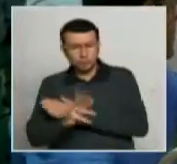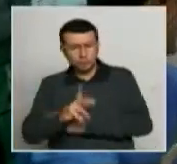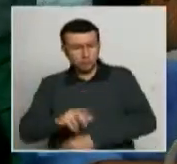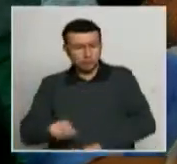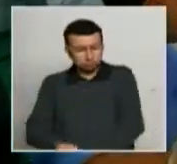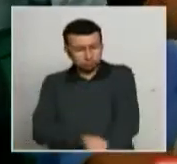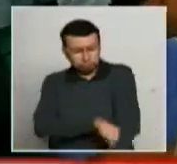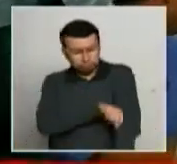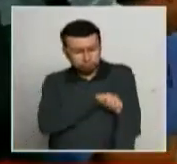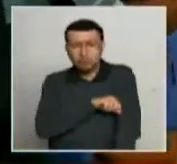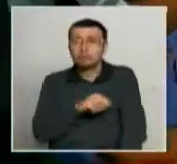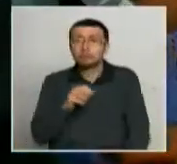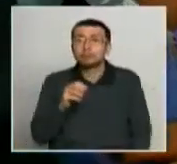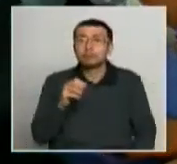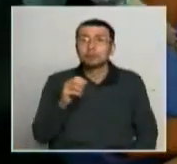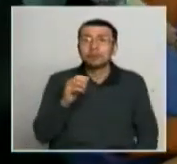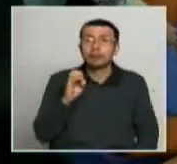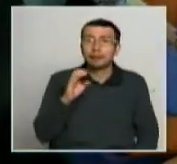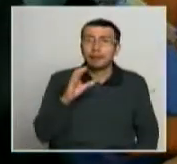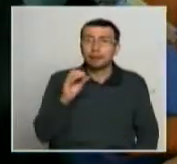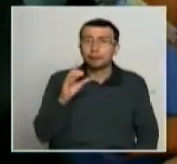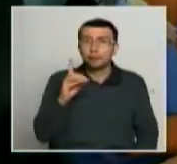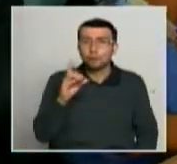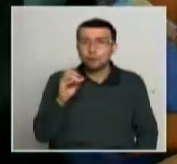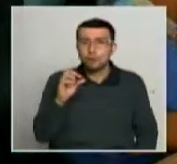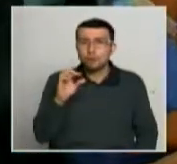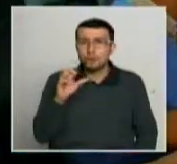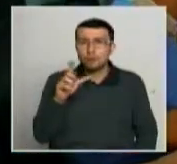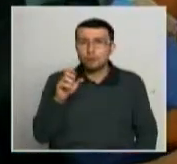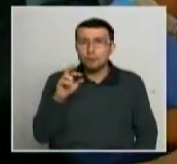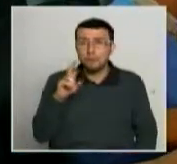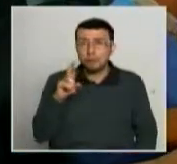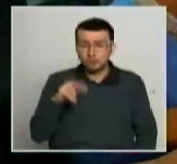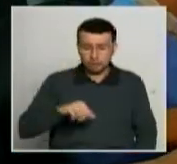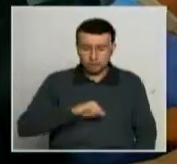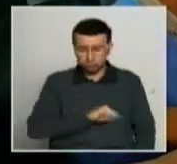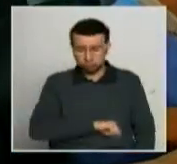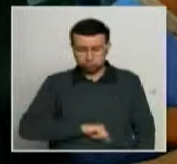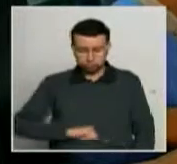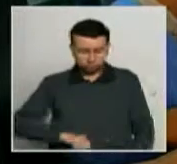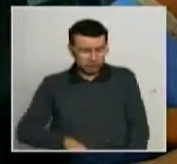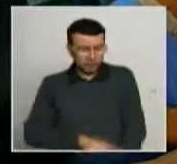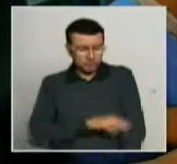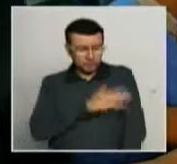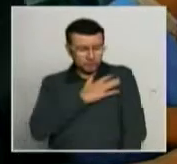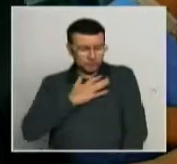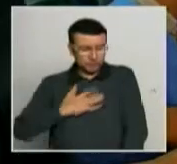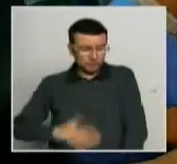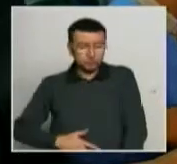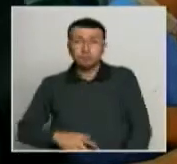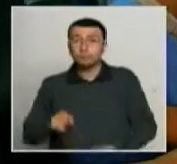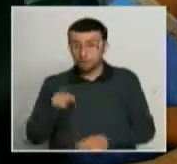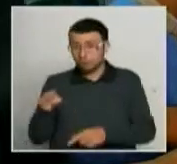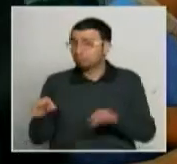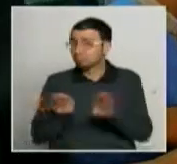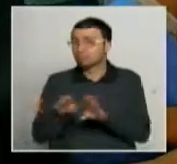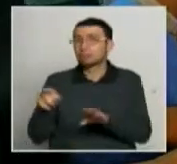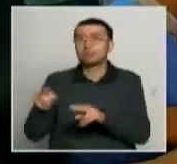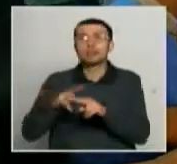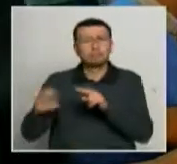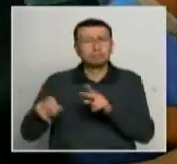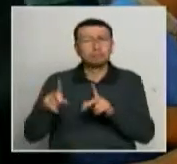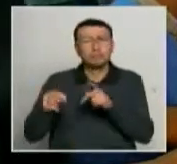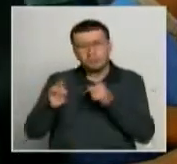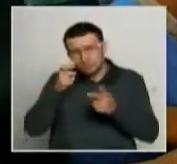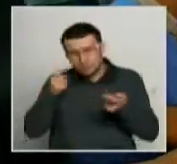sistema vascular, venoso y arterial. También en nuestro centro médico en Manizales, donde hemos